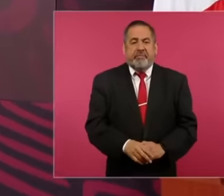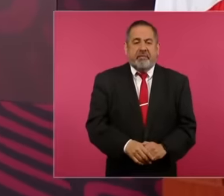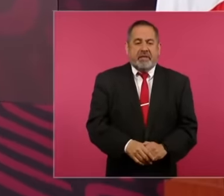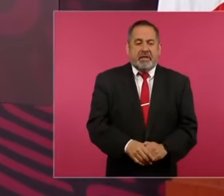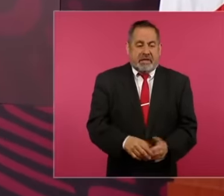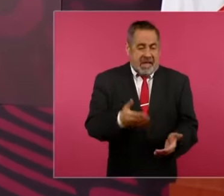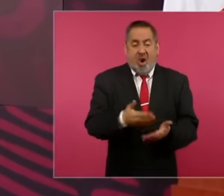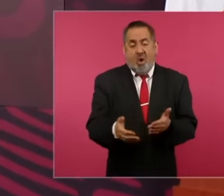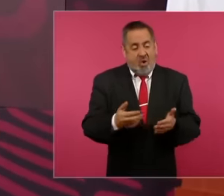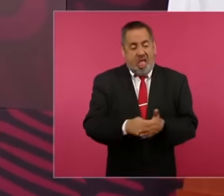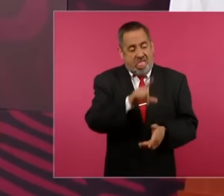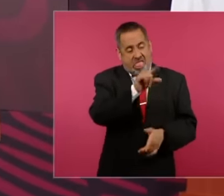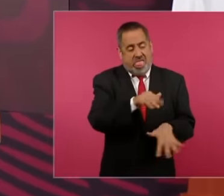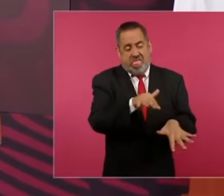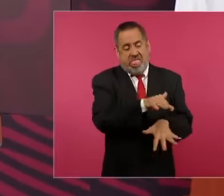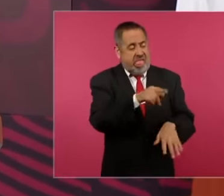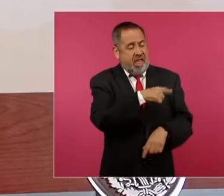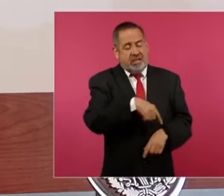como ahora.